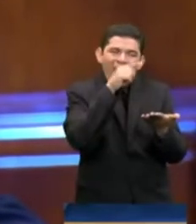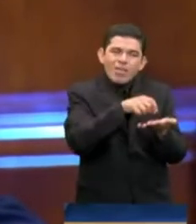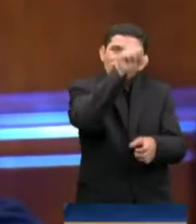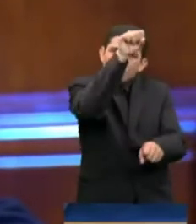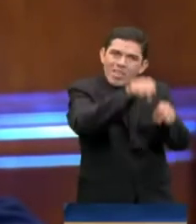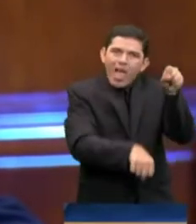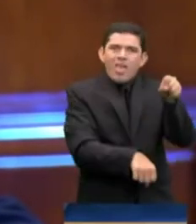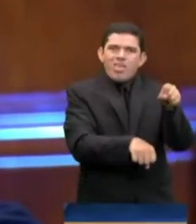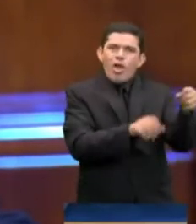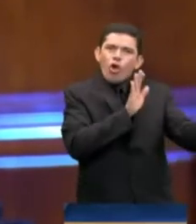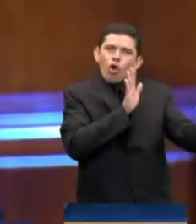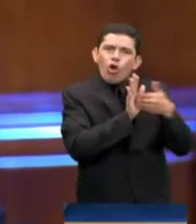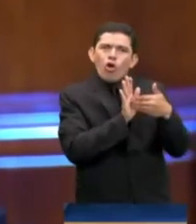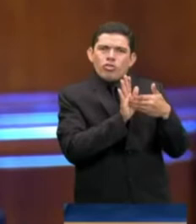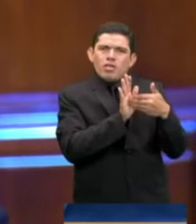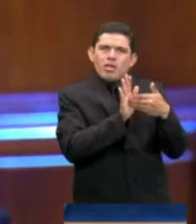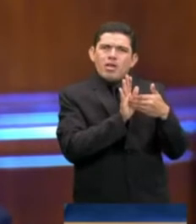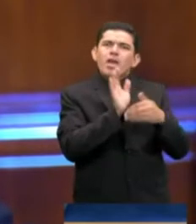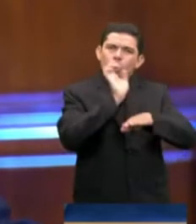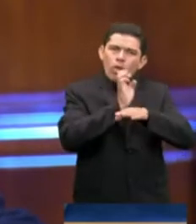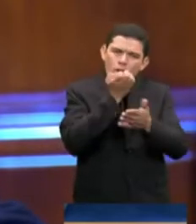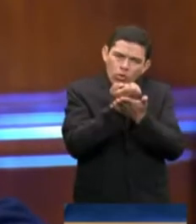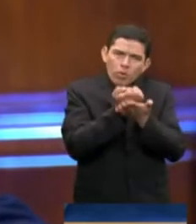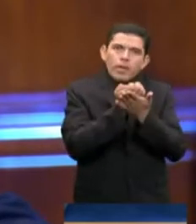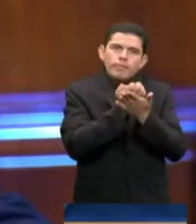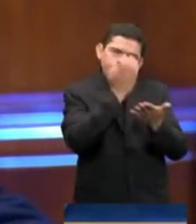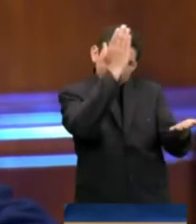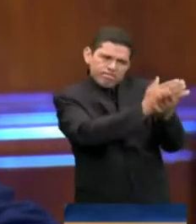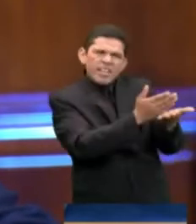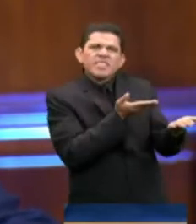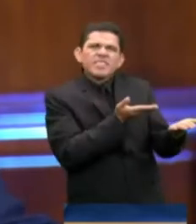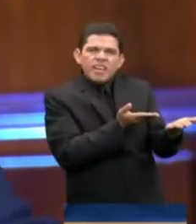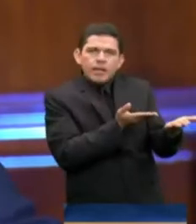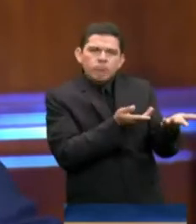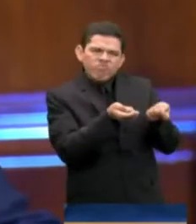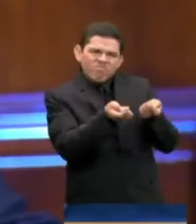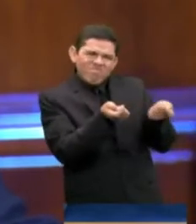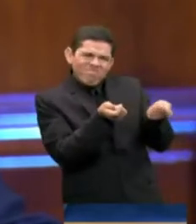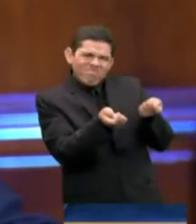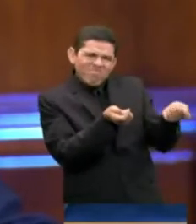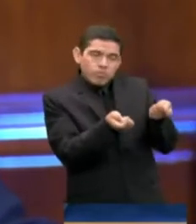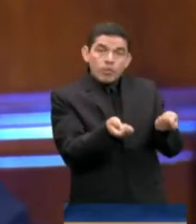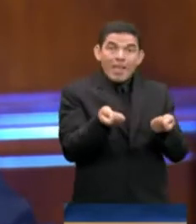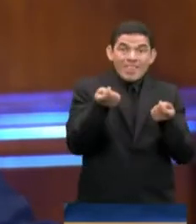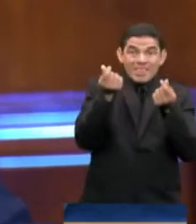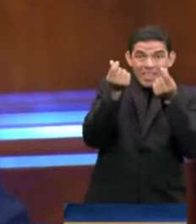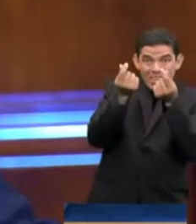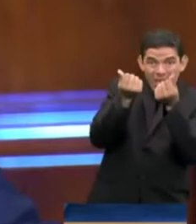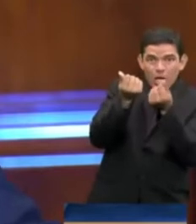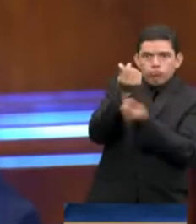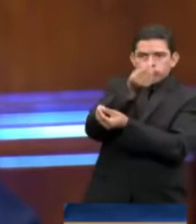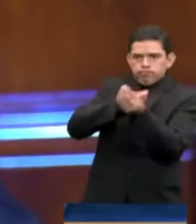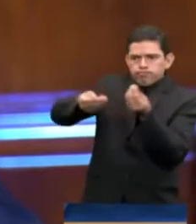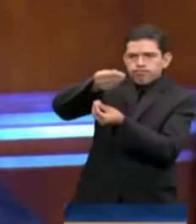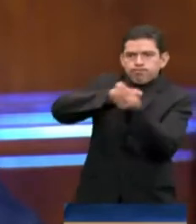que amenazaba nuestra salud económica. Aún con todo el dinero invertido en